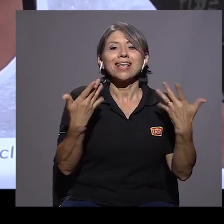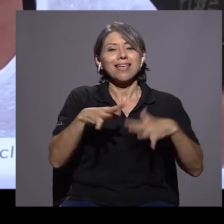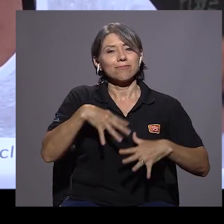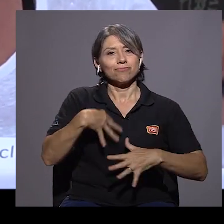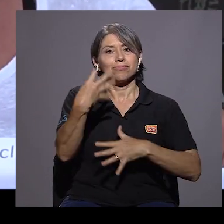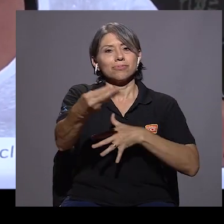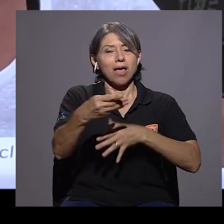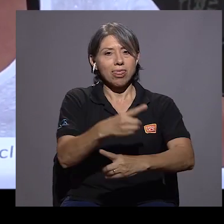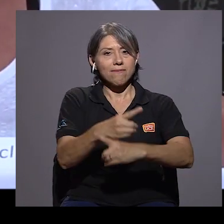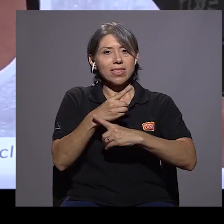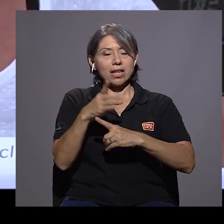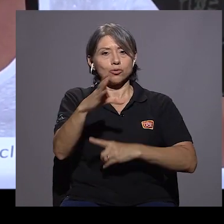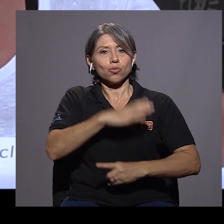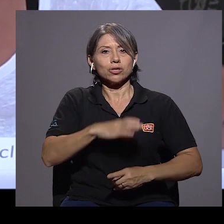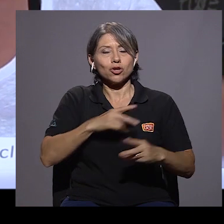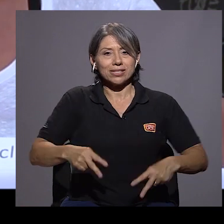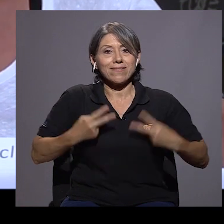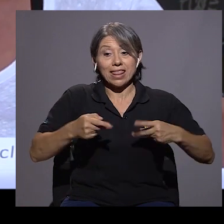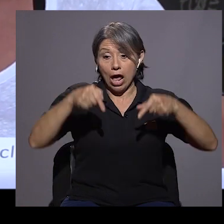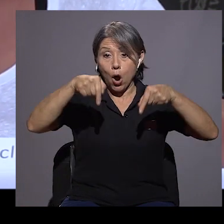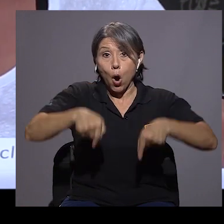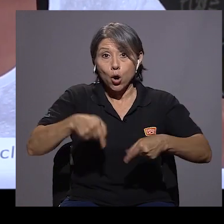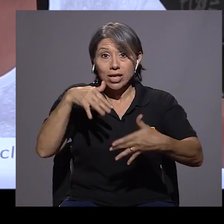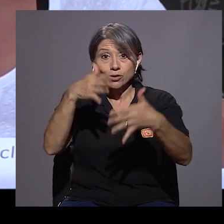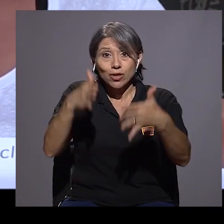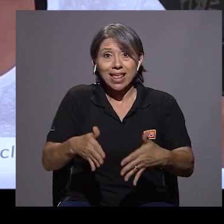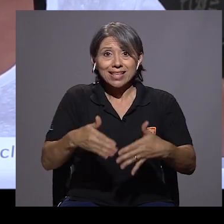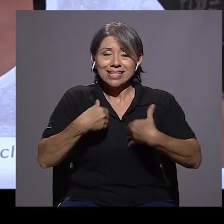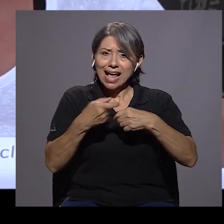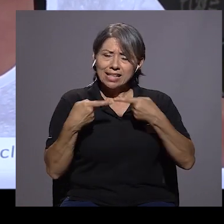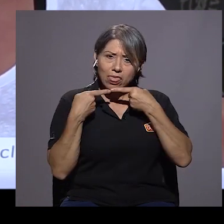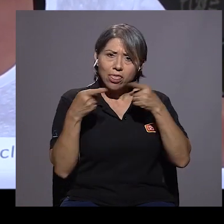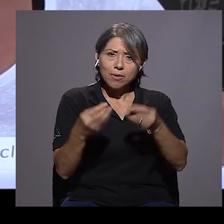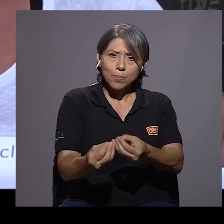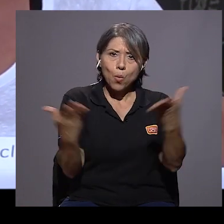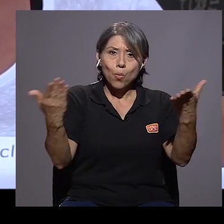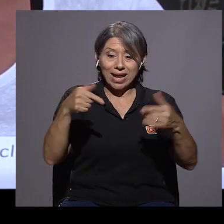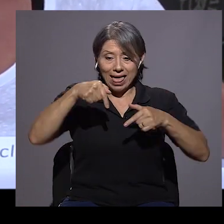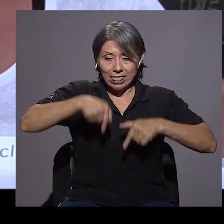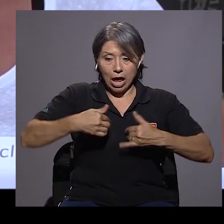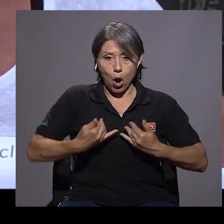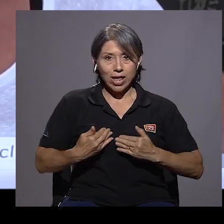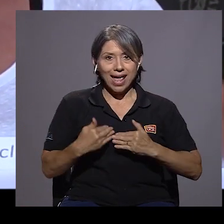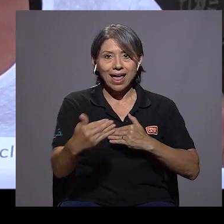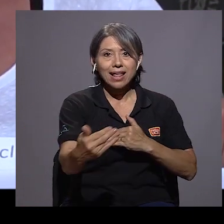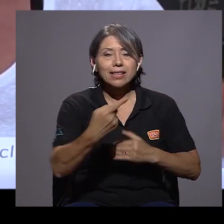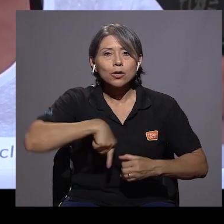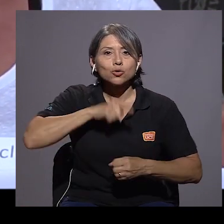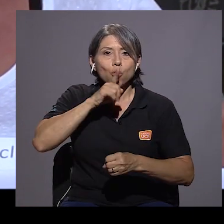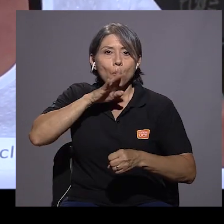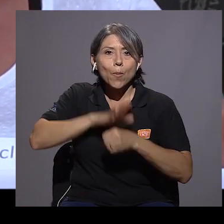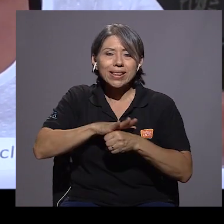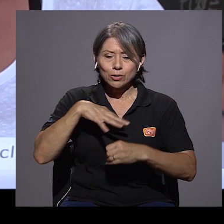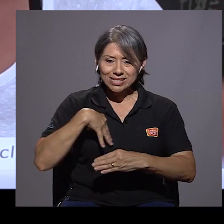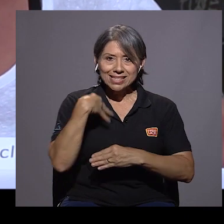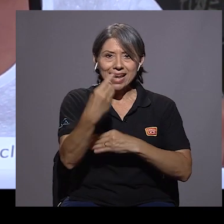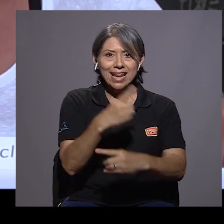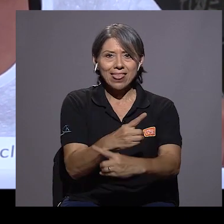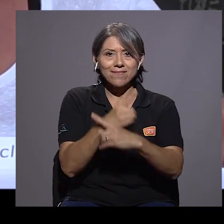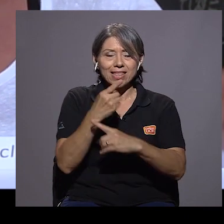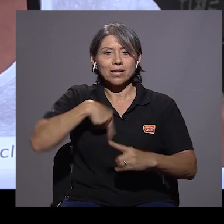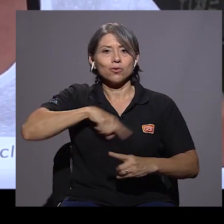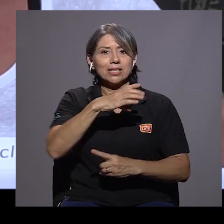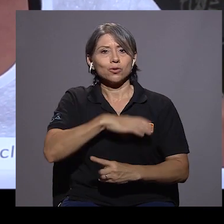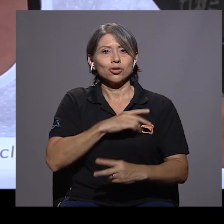a defender sus condiciones de vida. Hoy el movimiento estudiantil hace una declaración pública de que de hoy en adelante prometemos salir